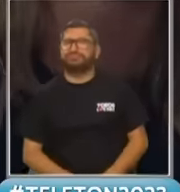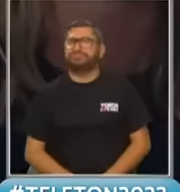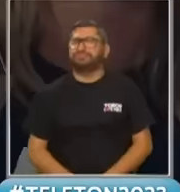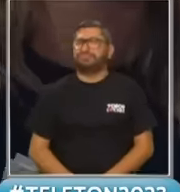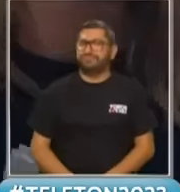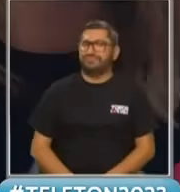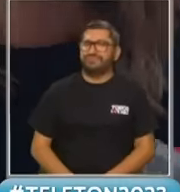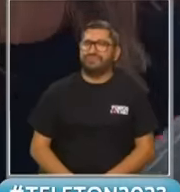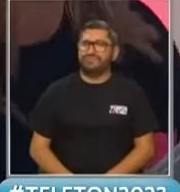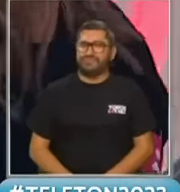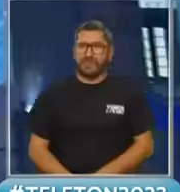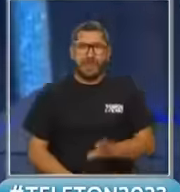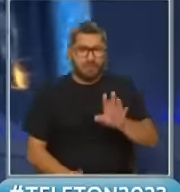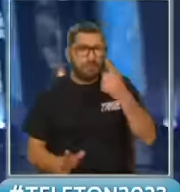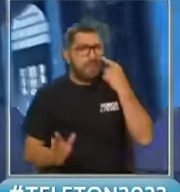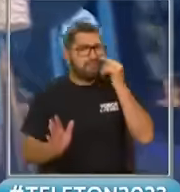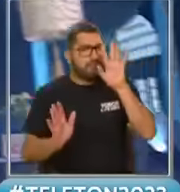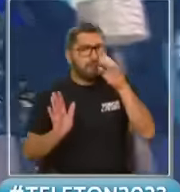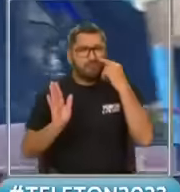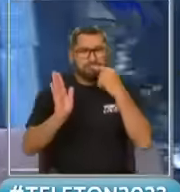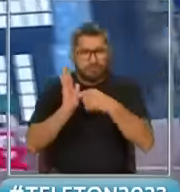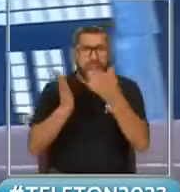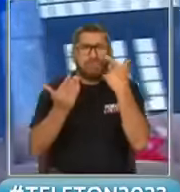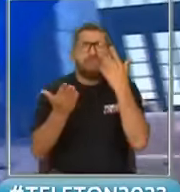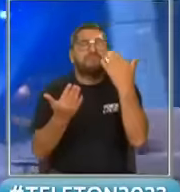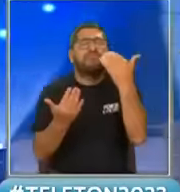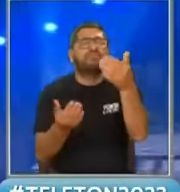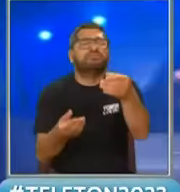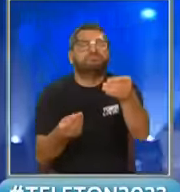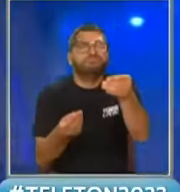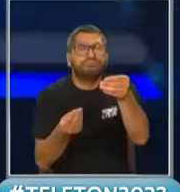A ver, vente para acá.